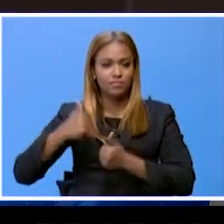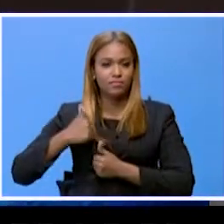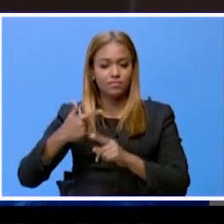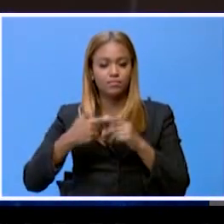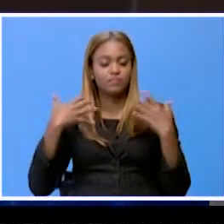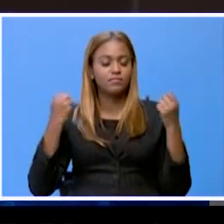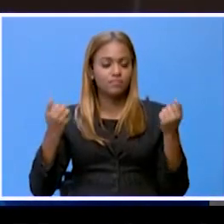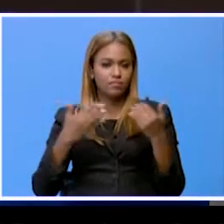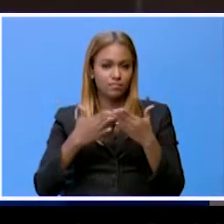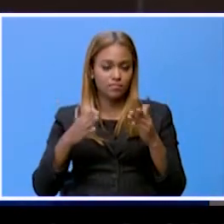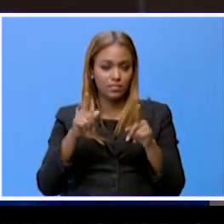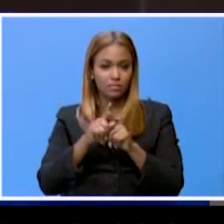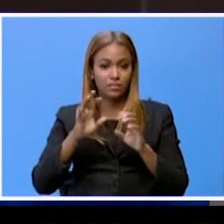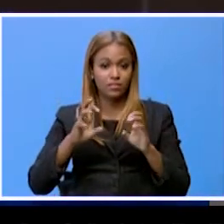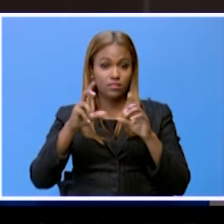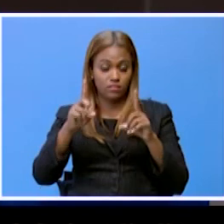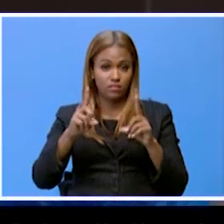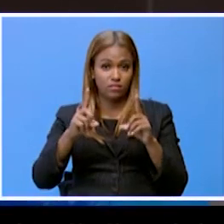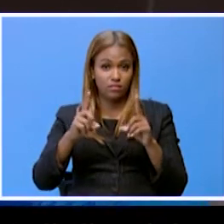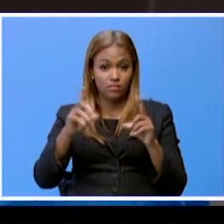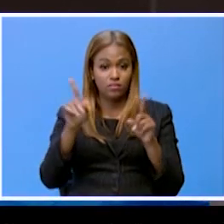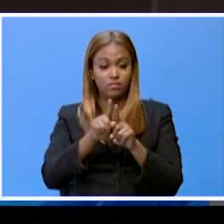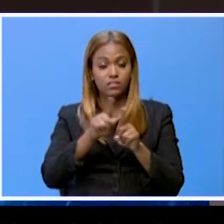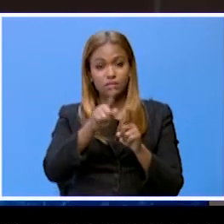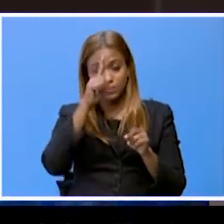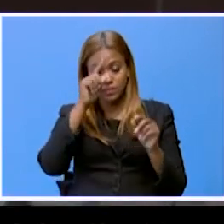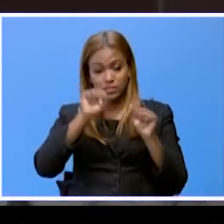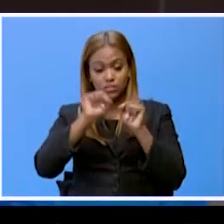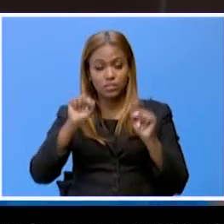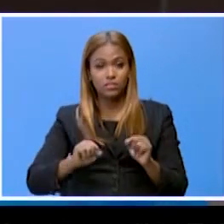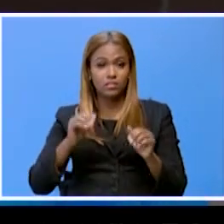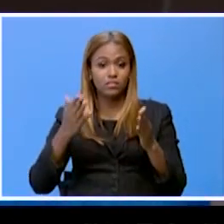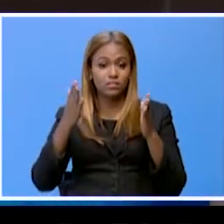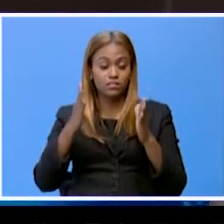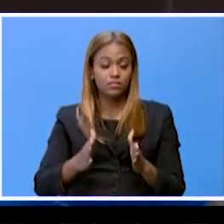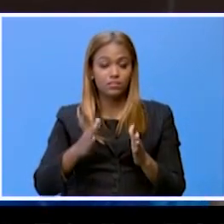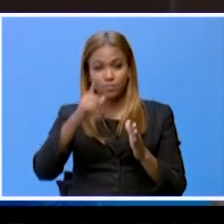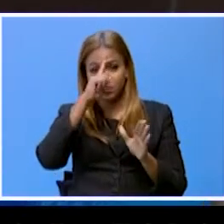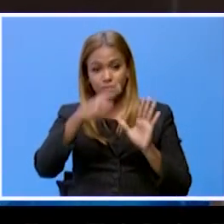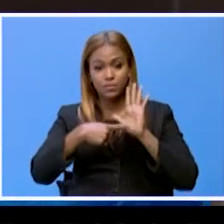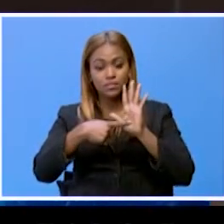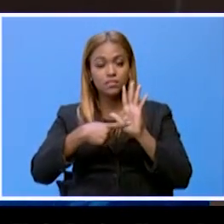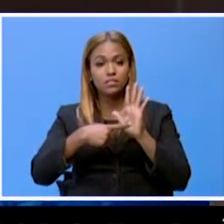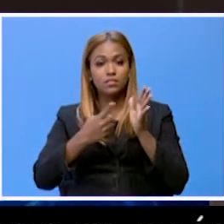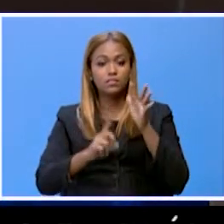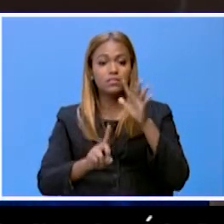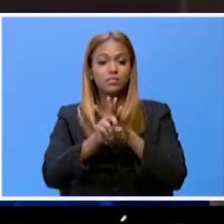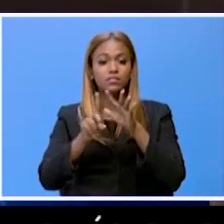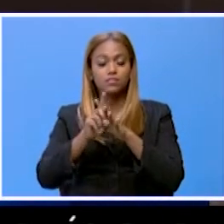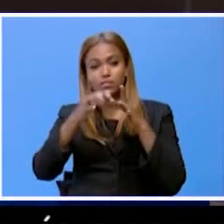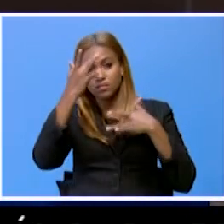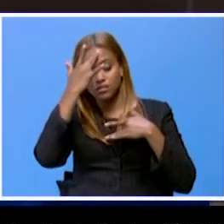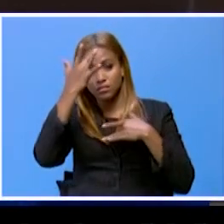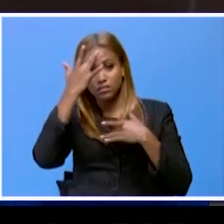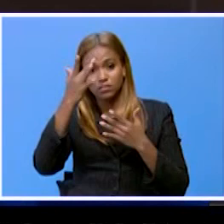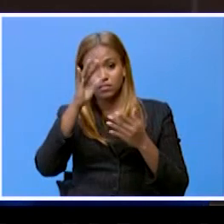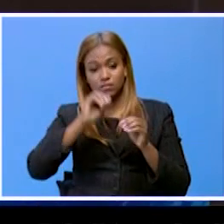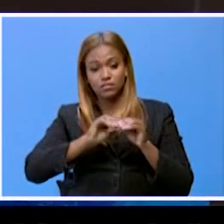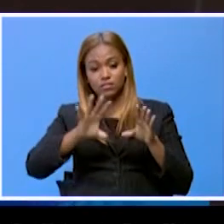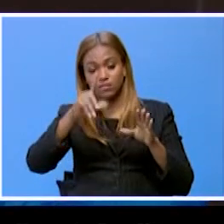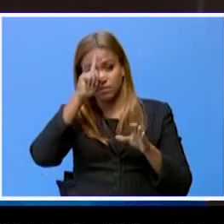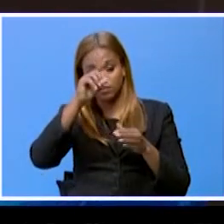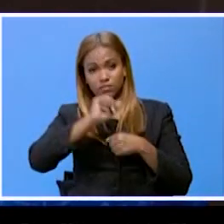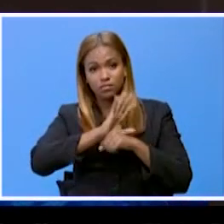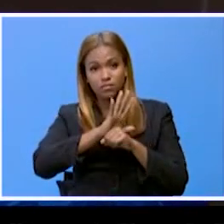Salud Pública y de Educación, así como de la sociedad civil, por presentar un nivel de contagio del